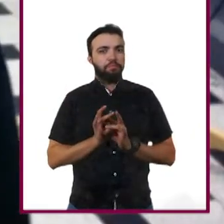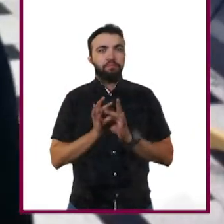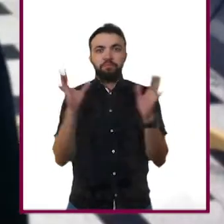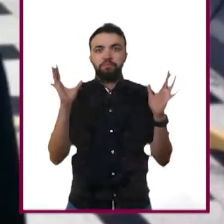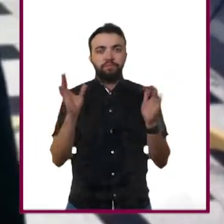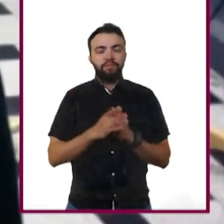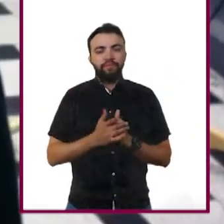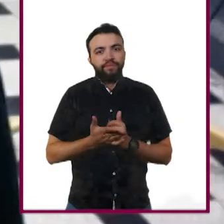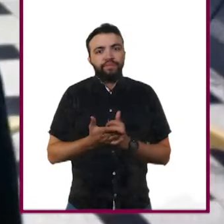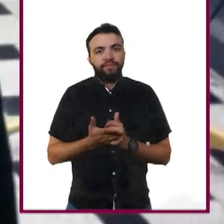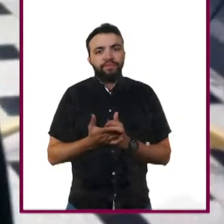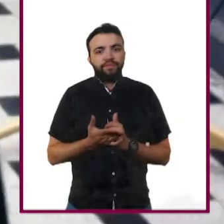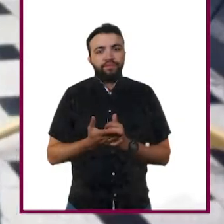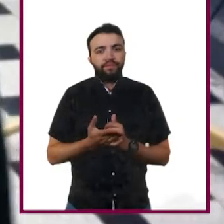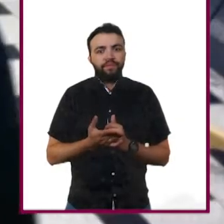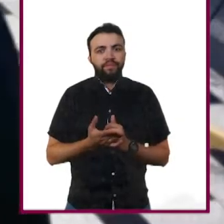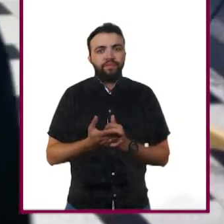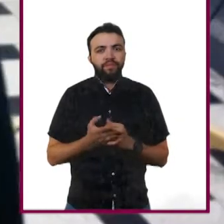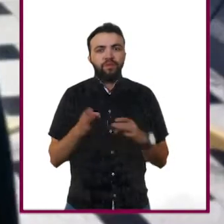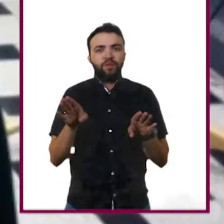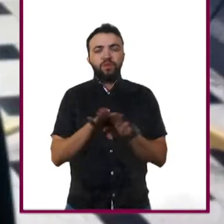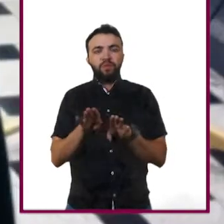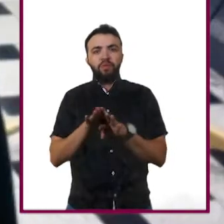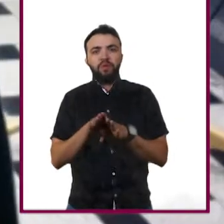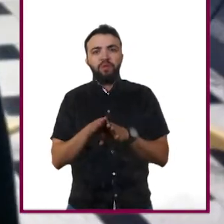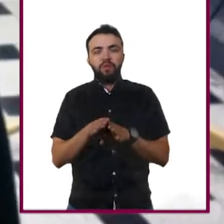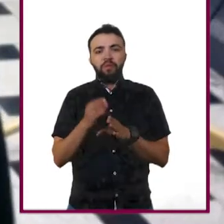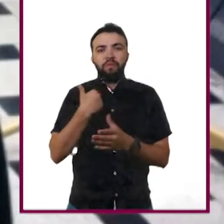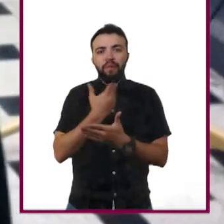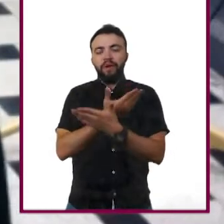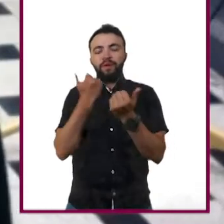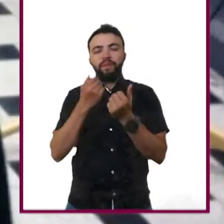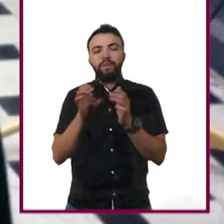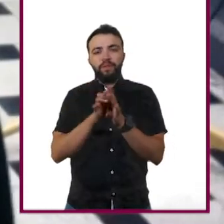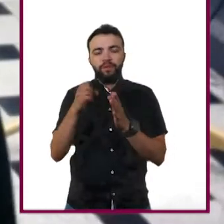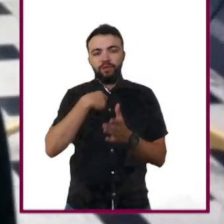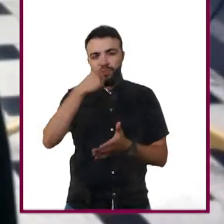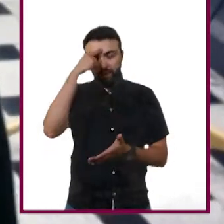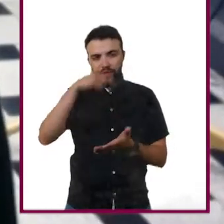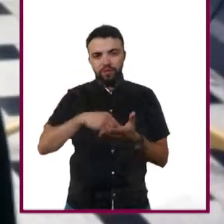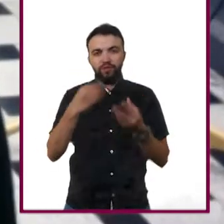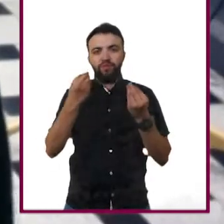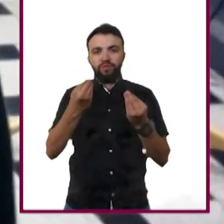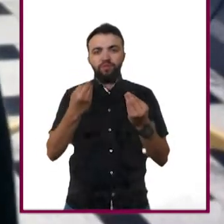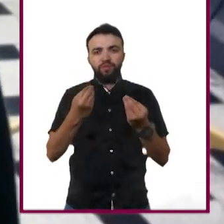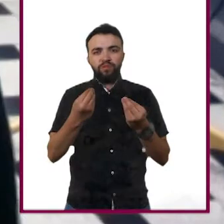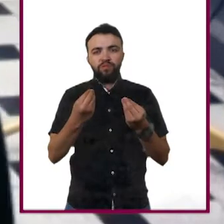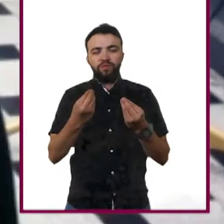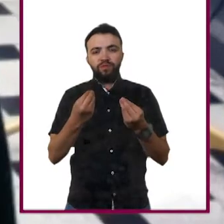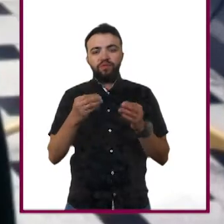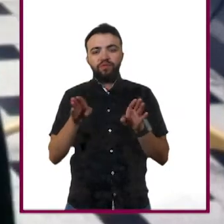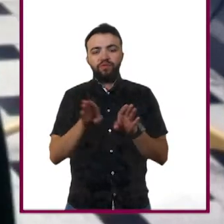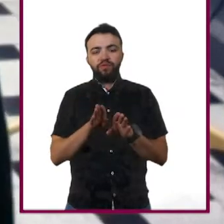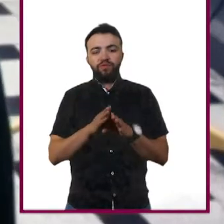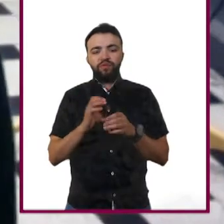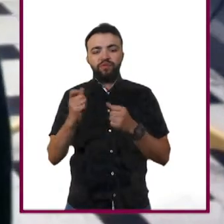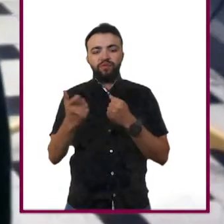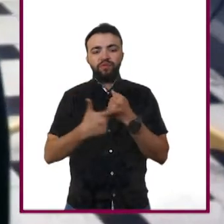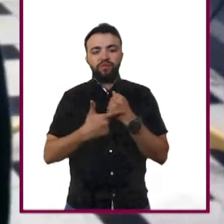bien de encuentro fortuito. Yo creo muchísimo en algo que se llama la serendipia, que